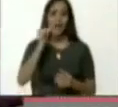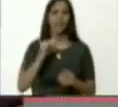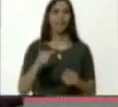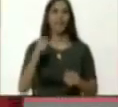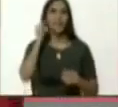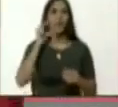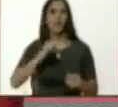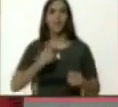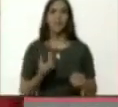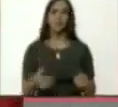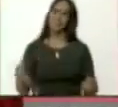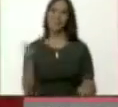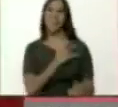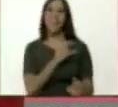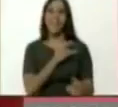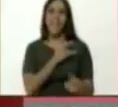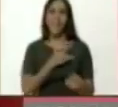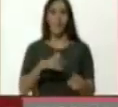¡Te queremos, Jennifer!